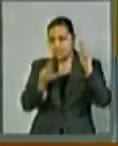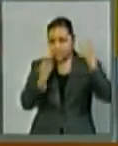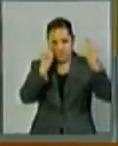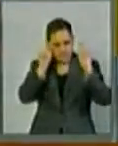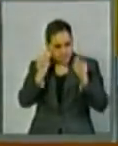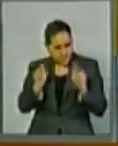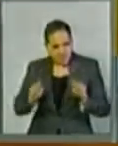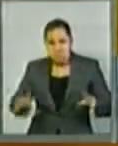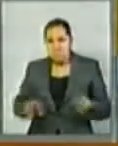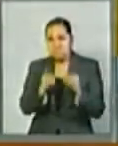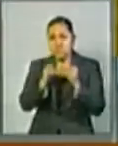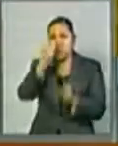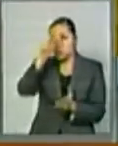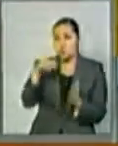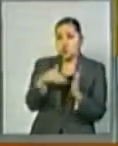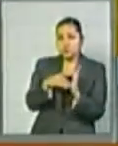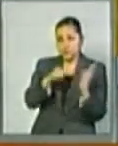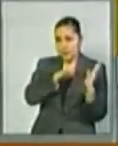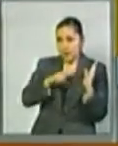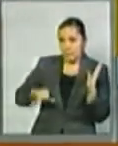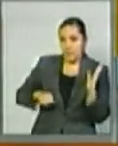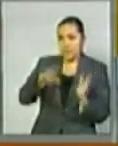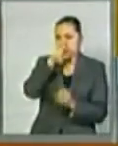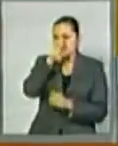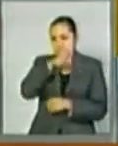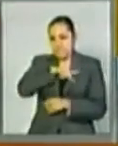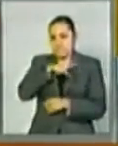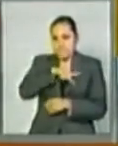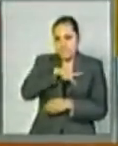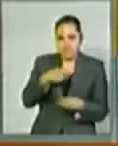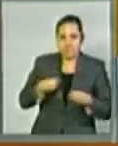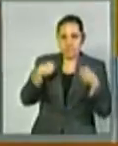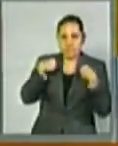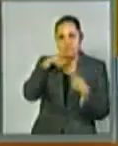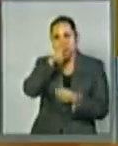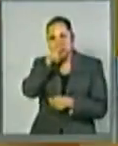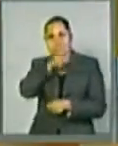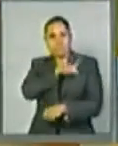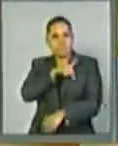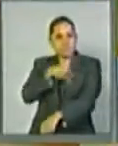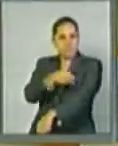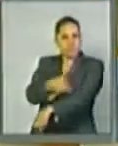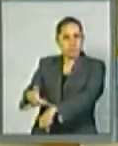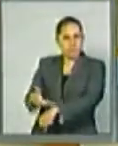por su vida y que además por la de sus familias? ¿Es cuánto, señor presidente?